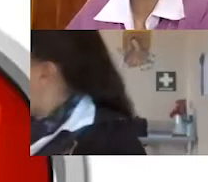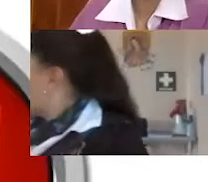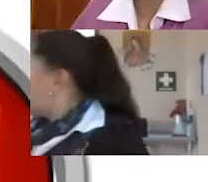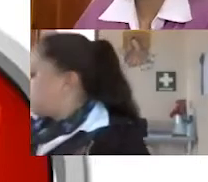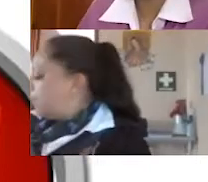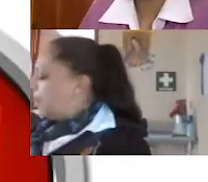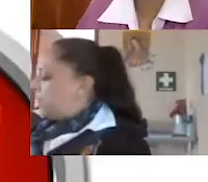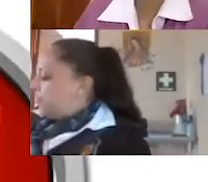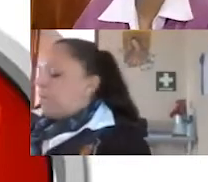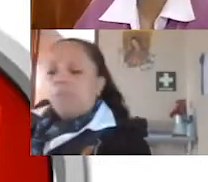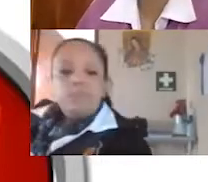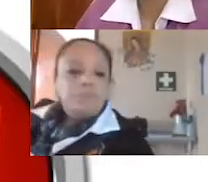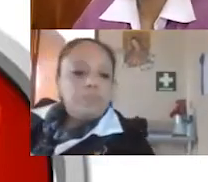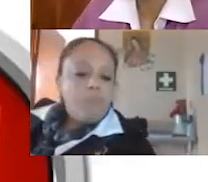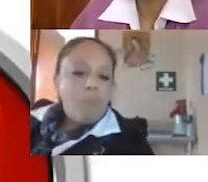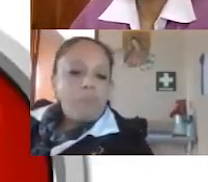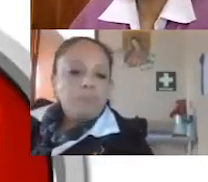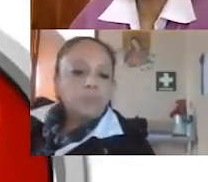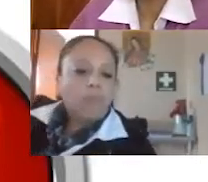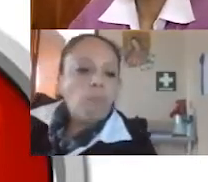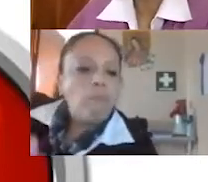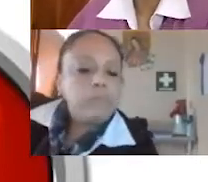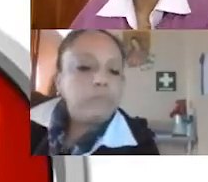¿Cuál era el primer eslabón de esta cadenita?